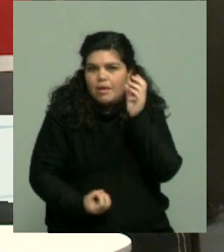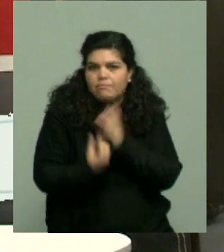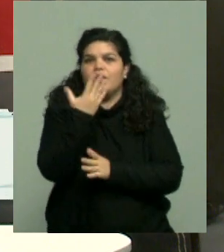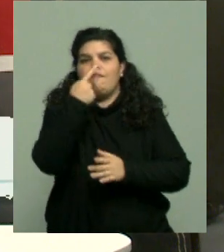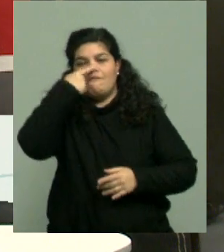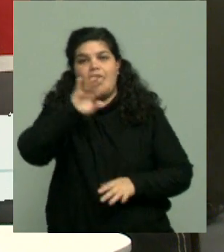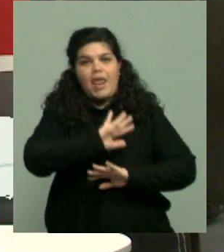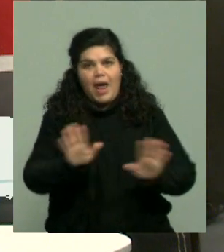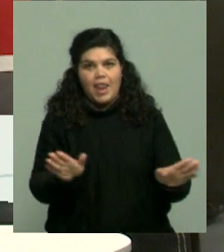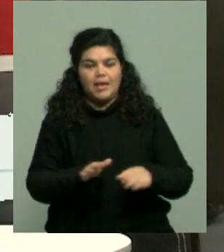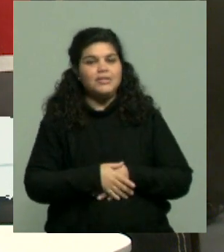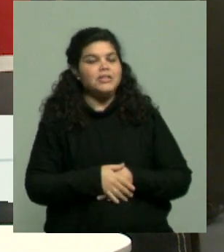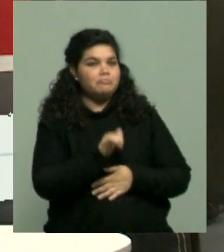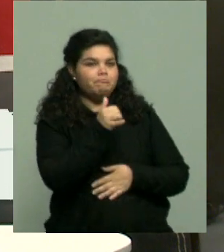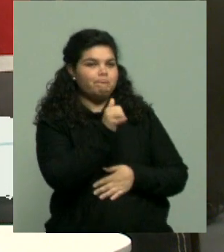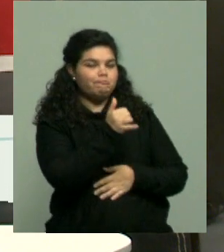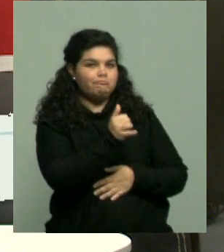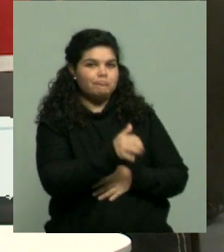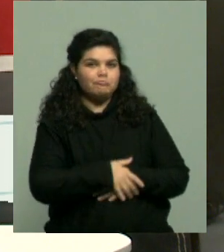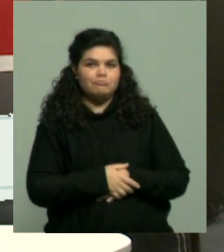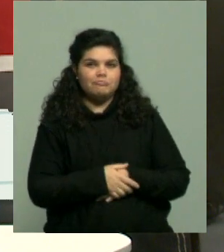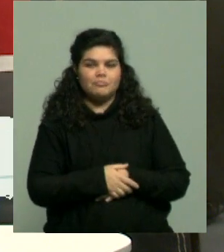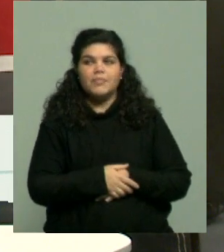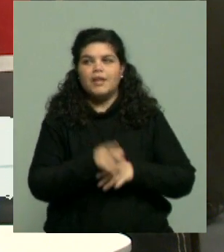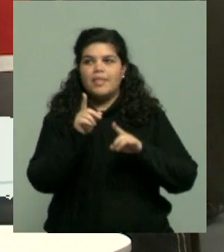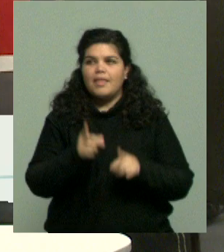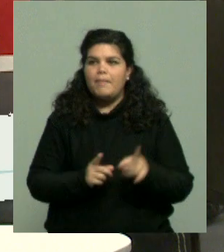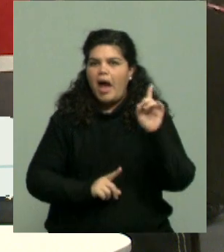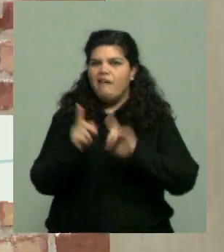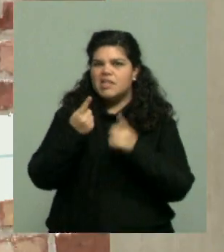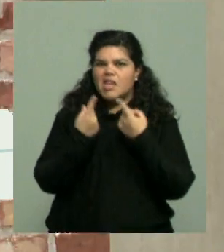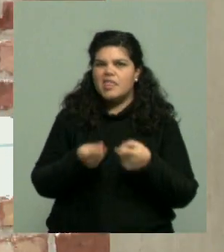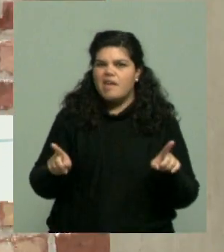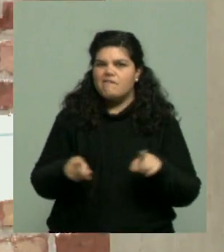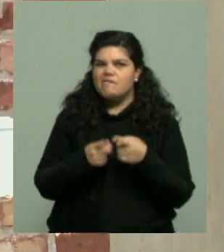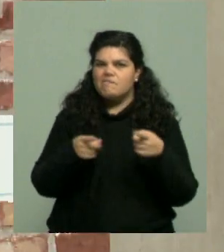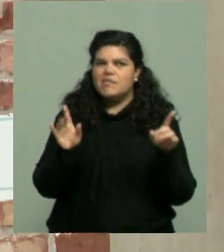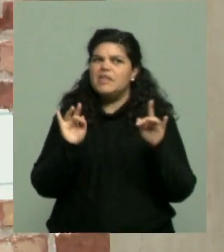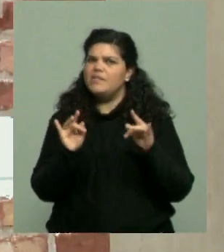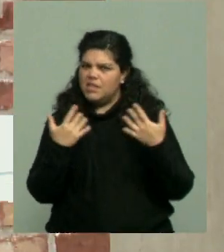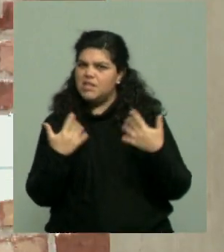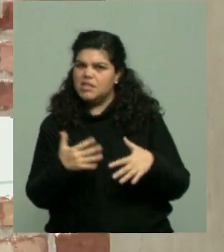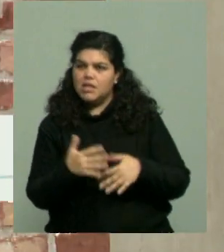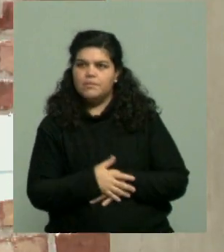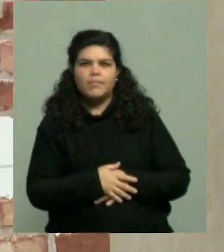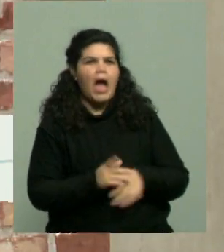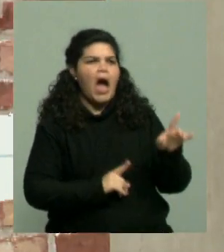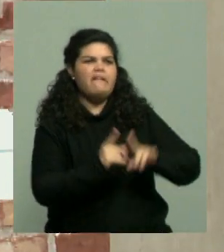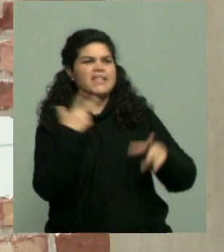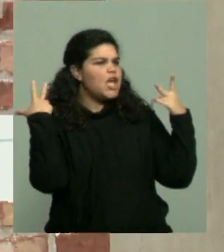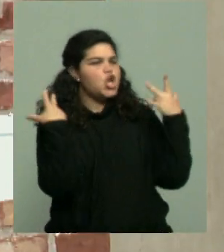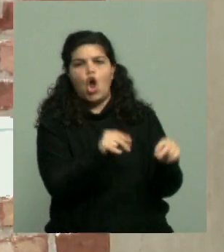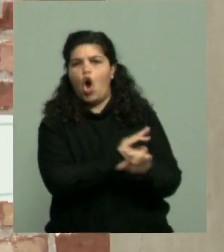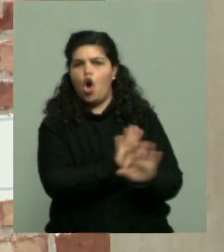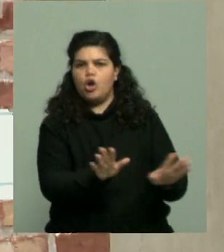Donde ha habido sus momentos, viste, de complicaciones. ¿Hay algo que han dicho mucho no, fluir, por ejemplo? Decir no